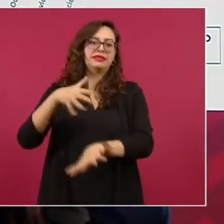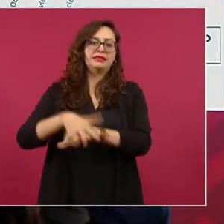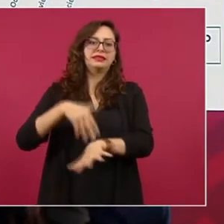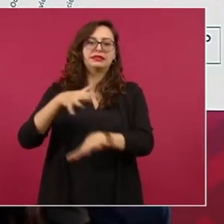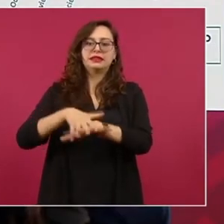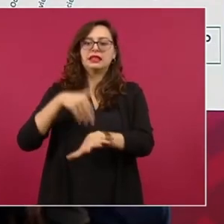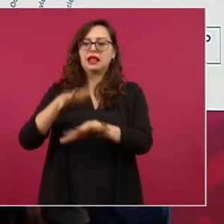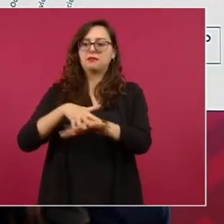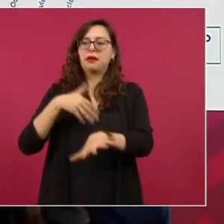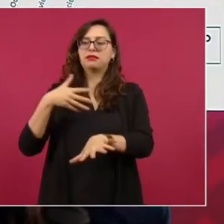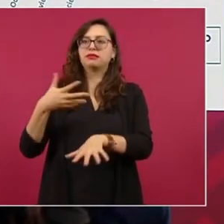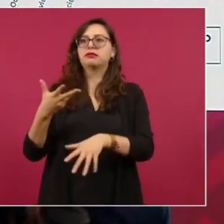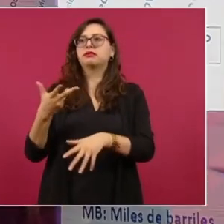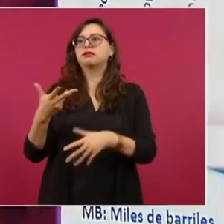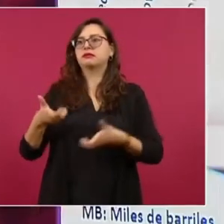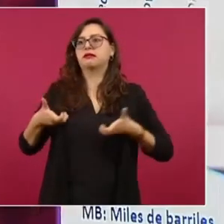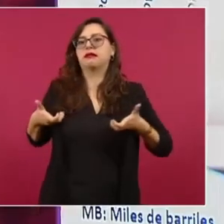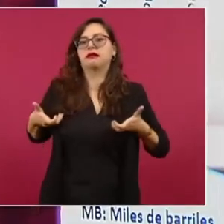viendo las